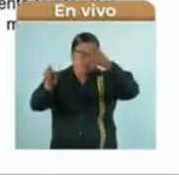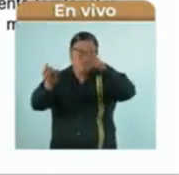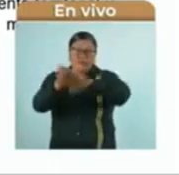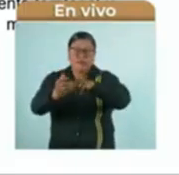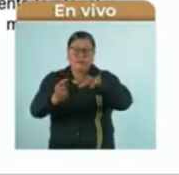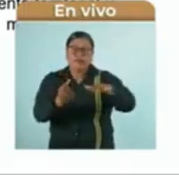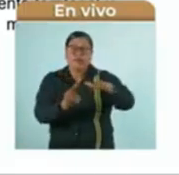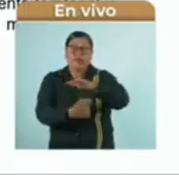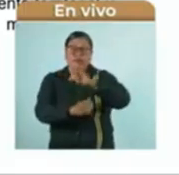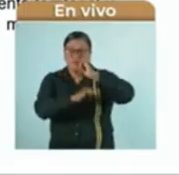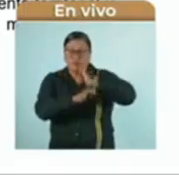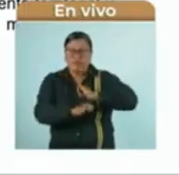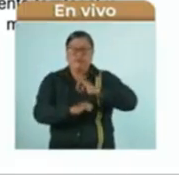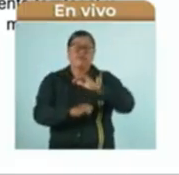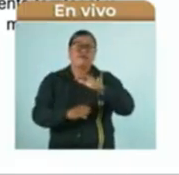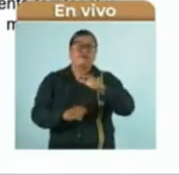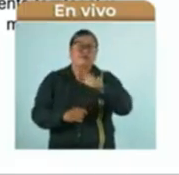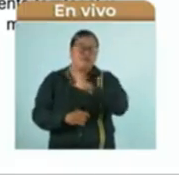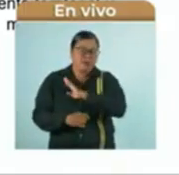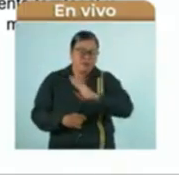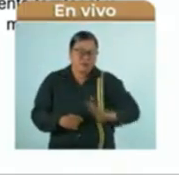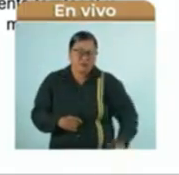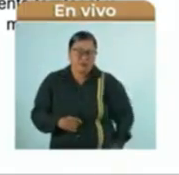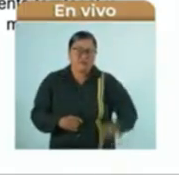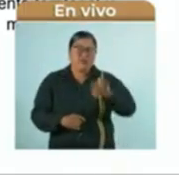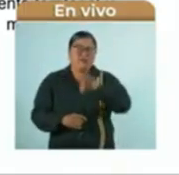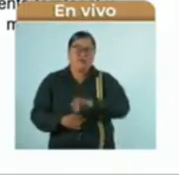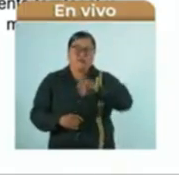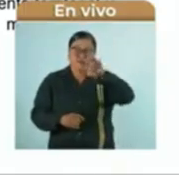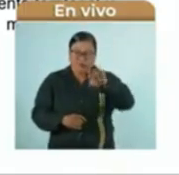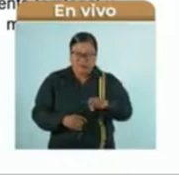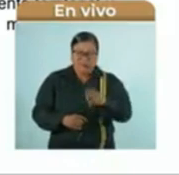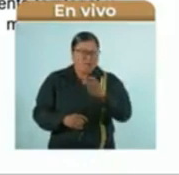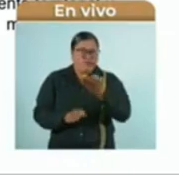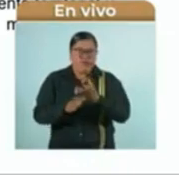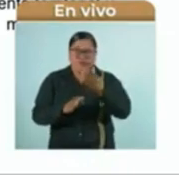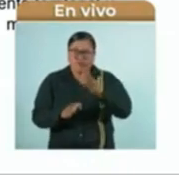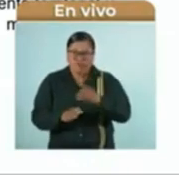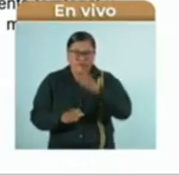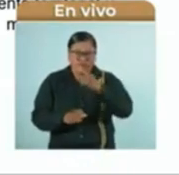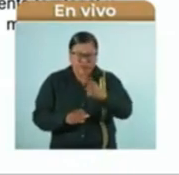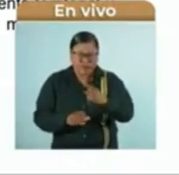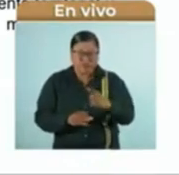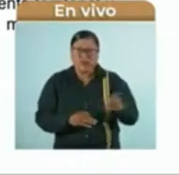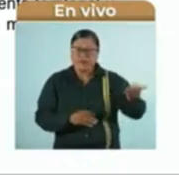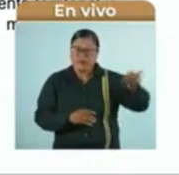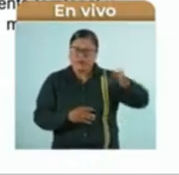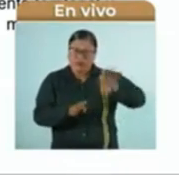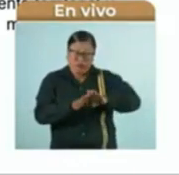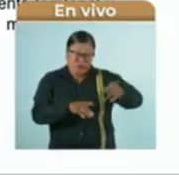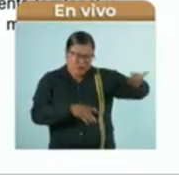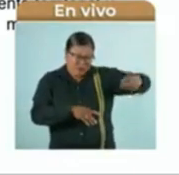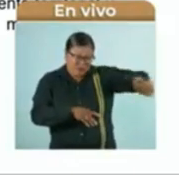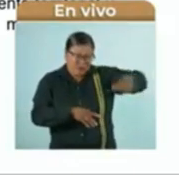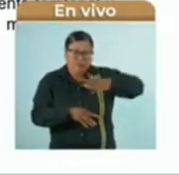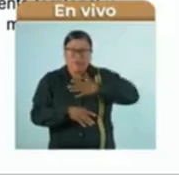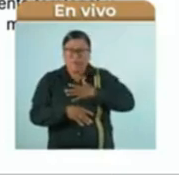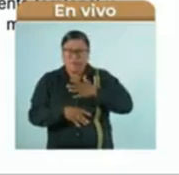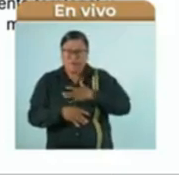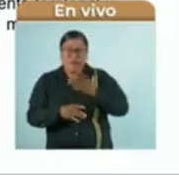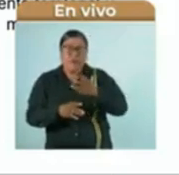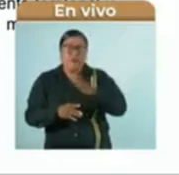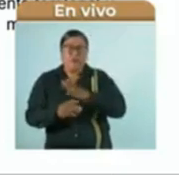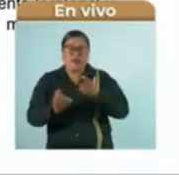autoridades comunales, municipales y estatales. ¿Qué estamos diciendo? Que entre ellos y nosotros nos vamos a poner de